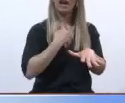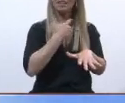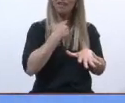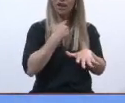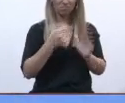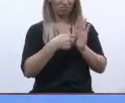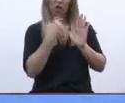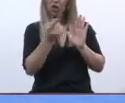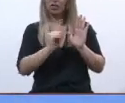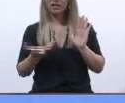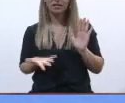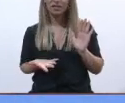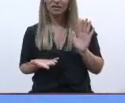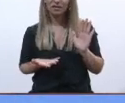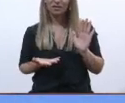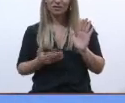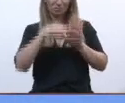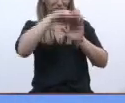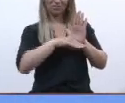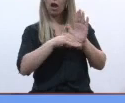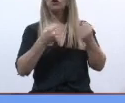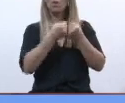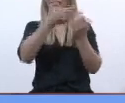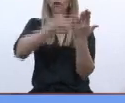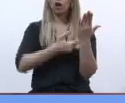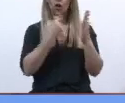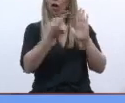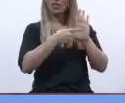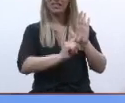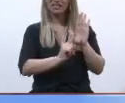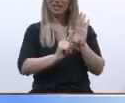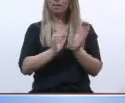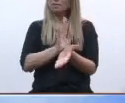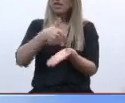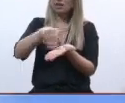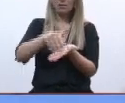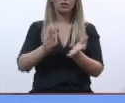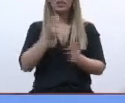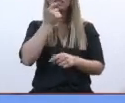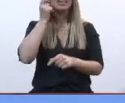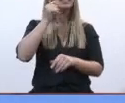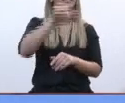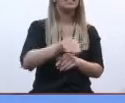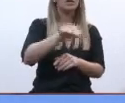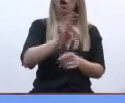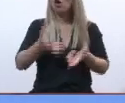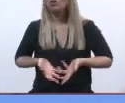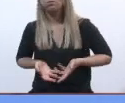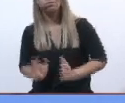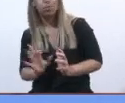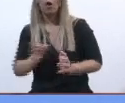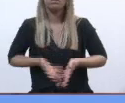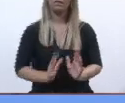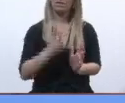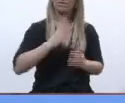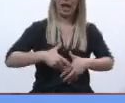no admite ningún tipo de discriminación. Si es más chico, si está nacido o si no está nacido, o si